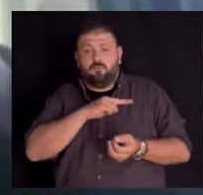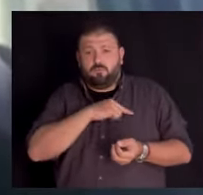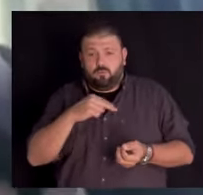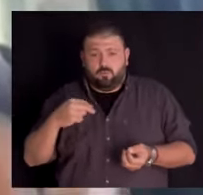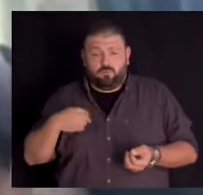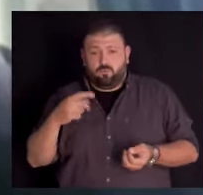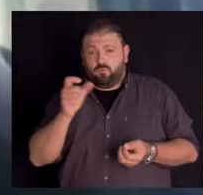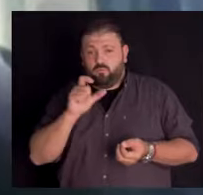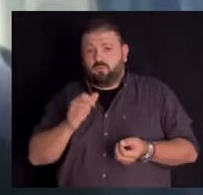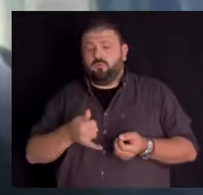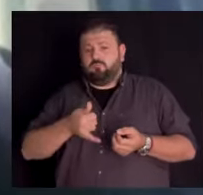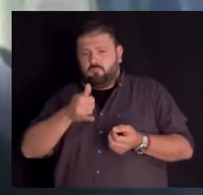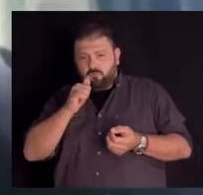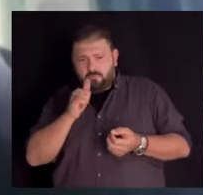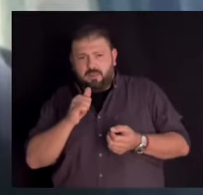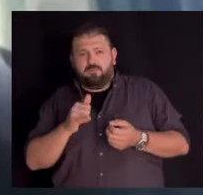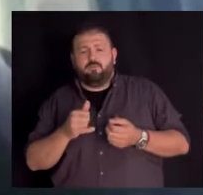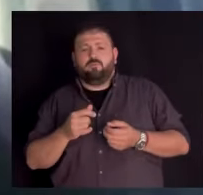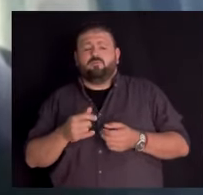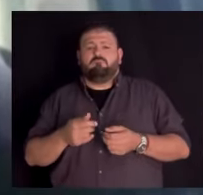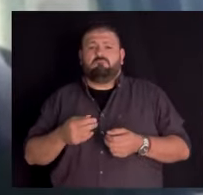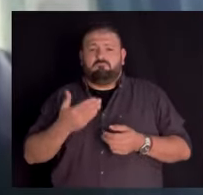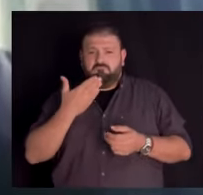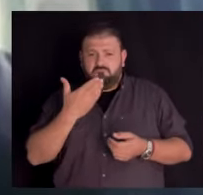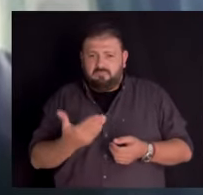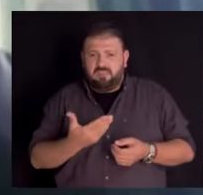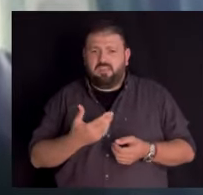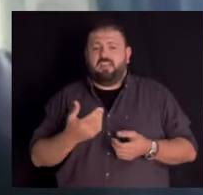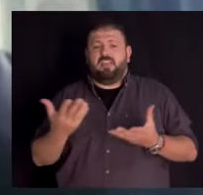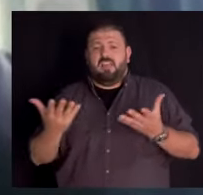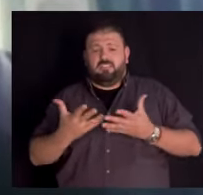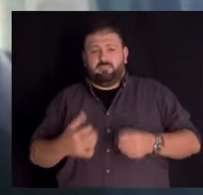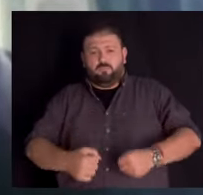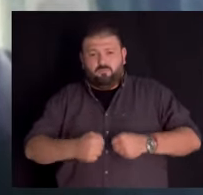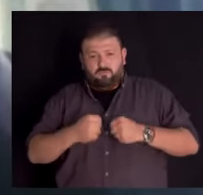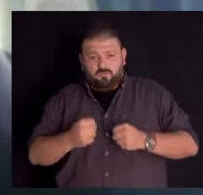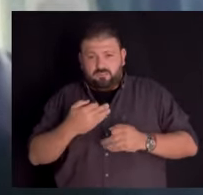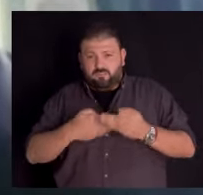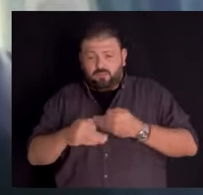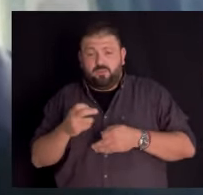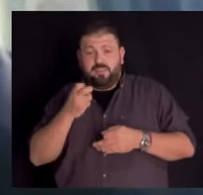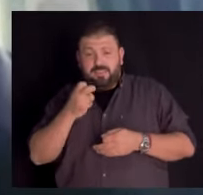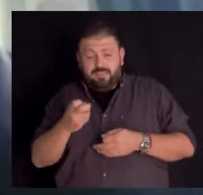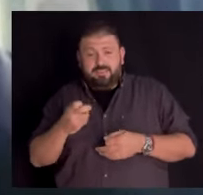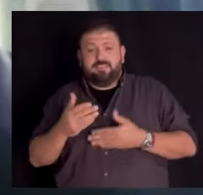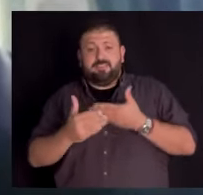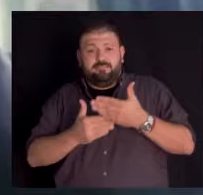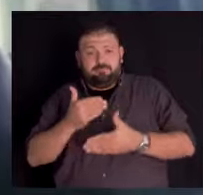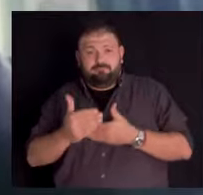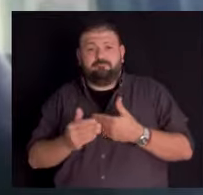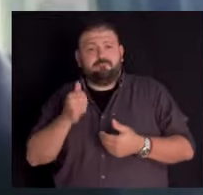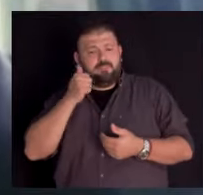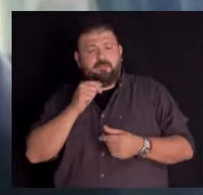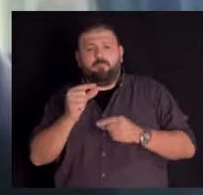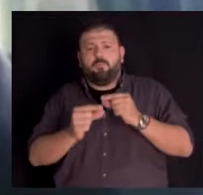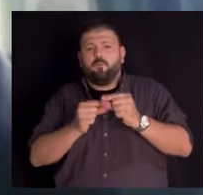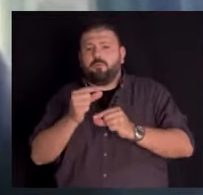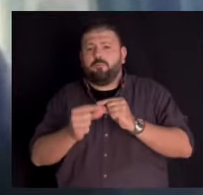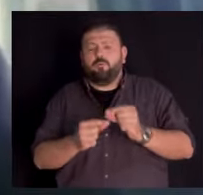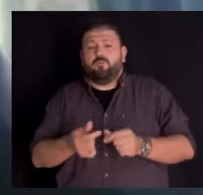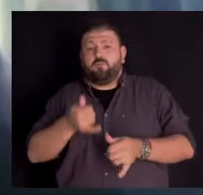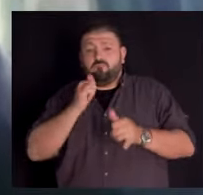nutrimos, fortalecemos nuestro sistema nervioso y nuestro sistema inmunológico, esas lesiones dérmicas van a ir desapareciendo.